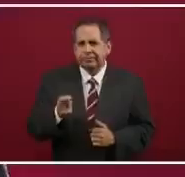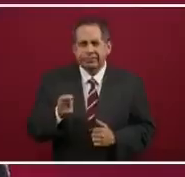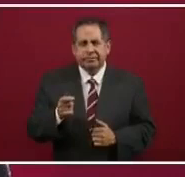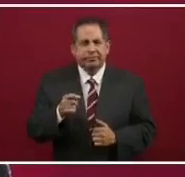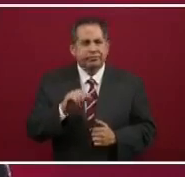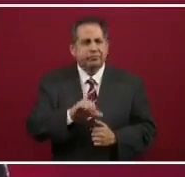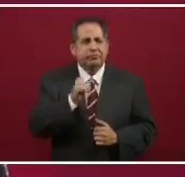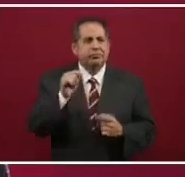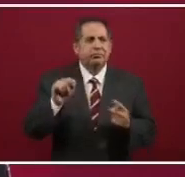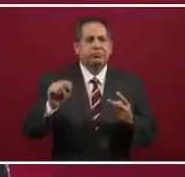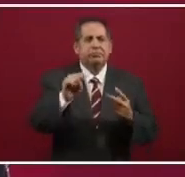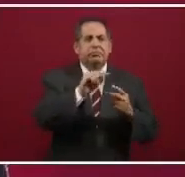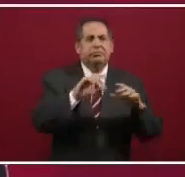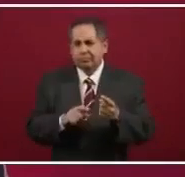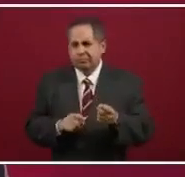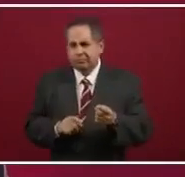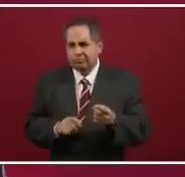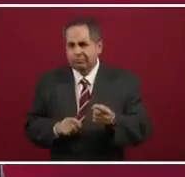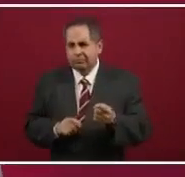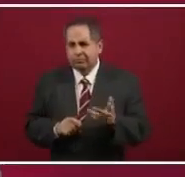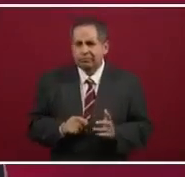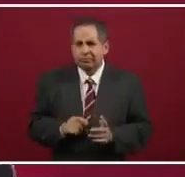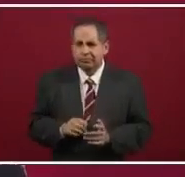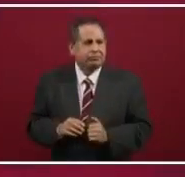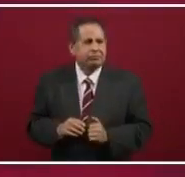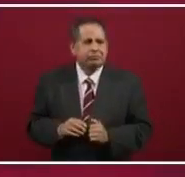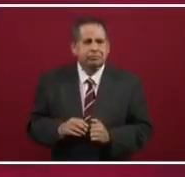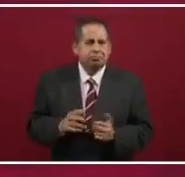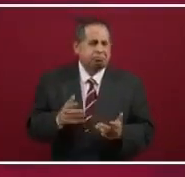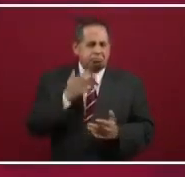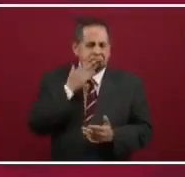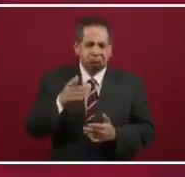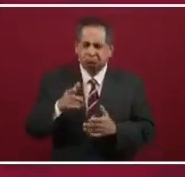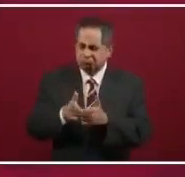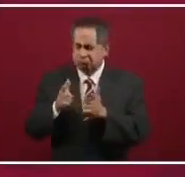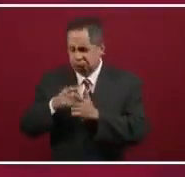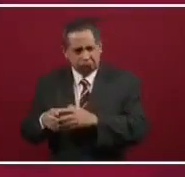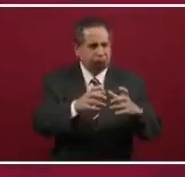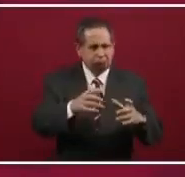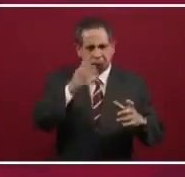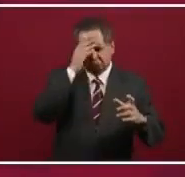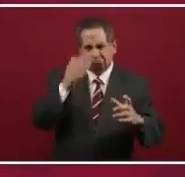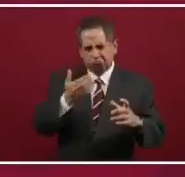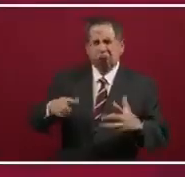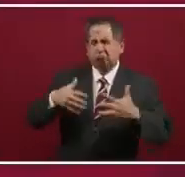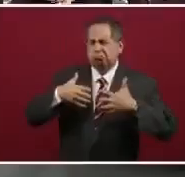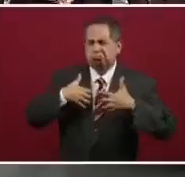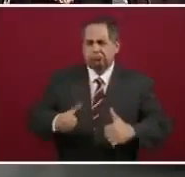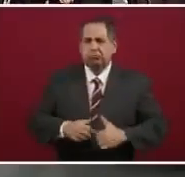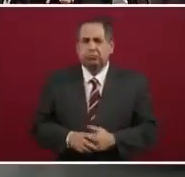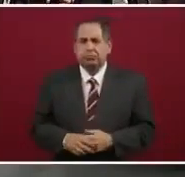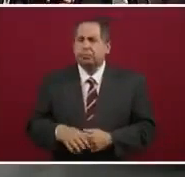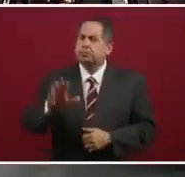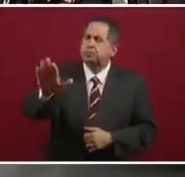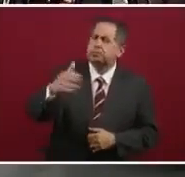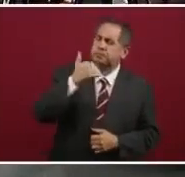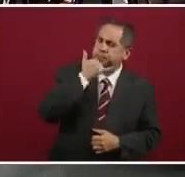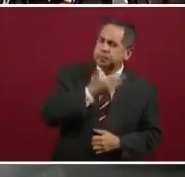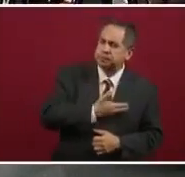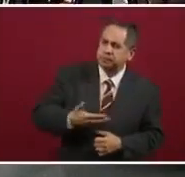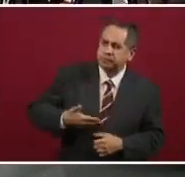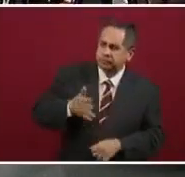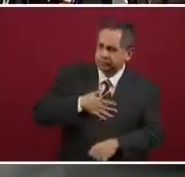otros que integran la delegación mexicana. Entonces, yo espero que haya entendimiento. Presidente, buenos